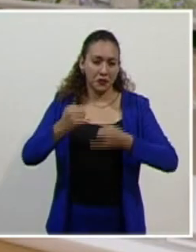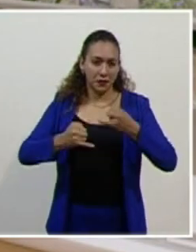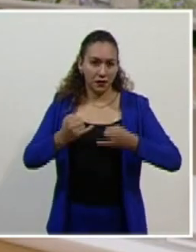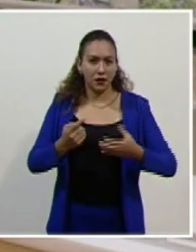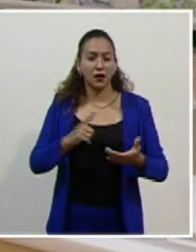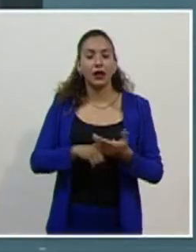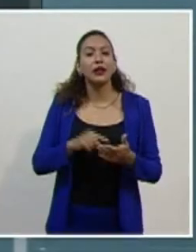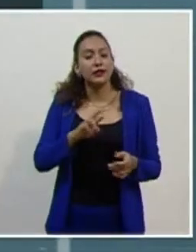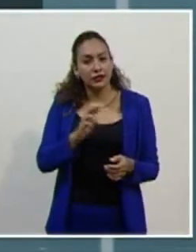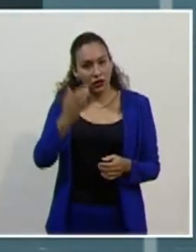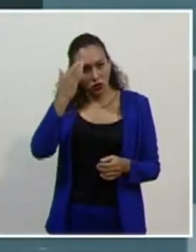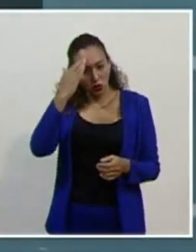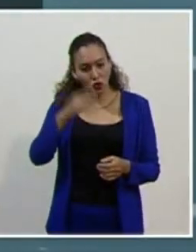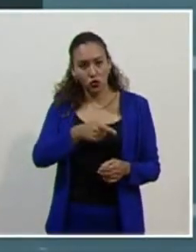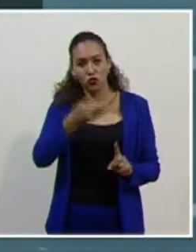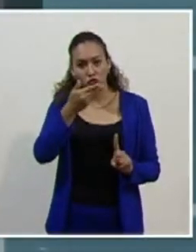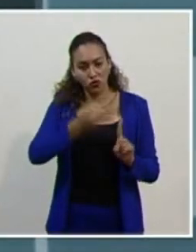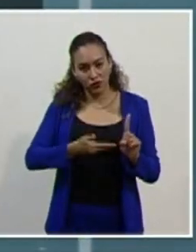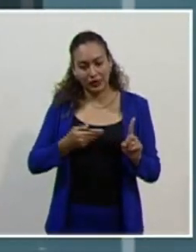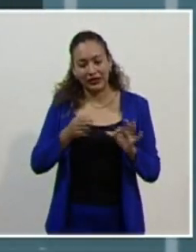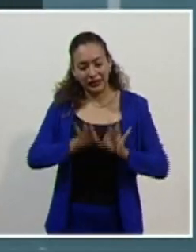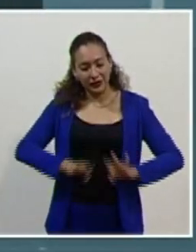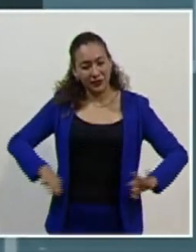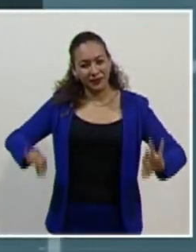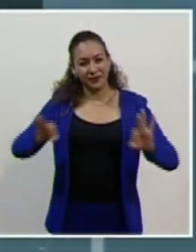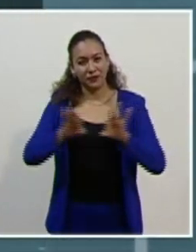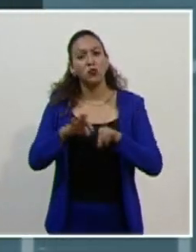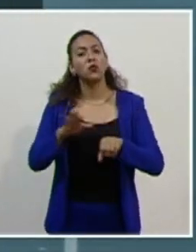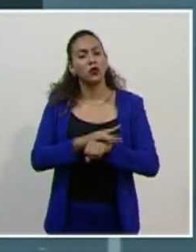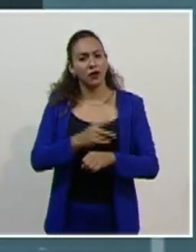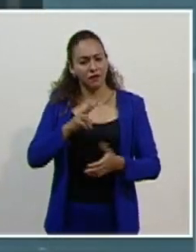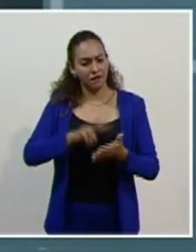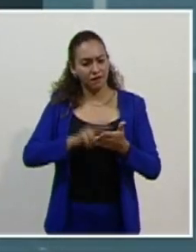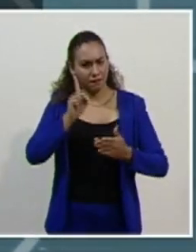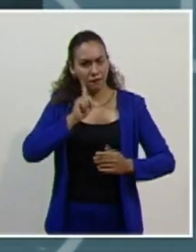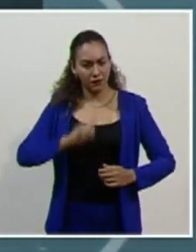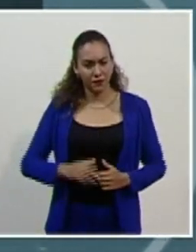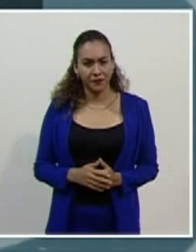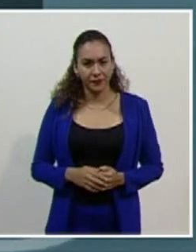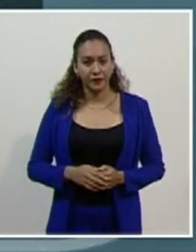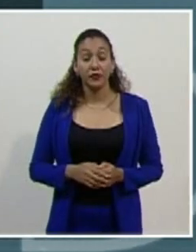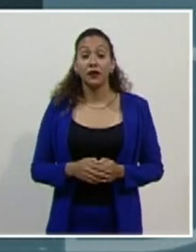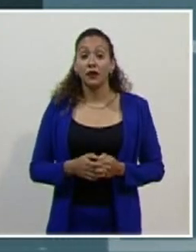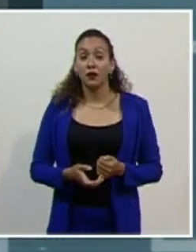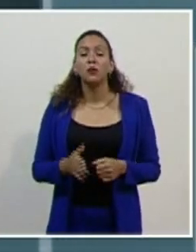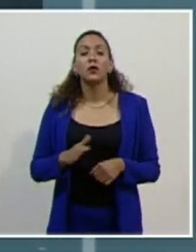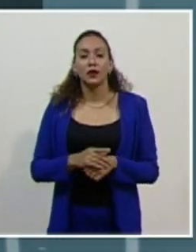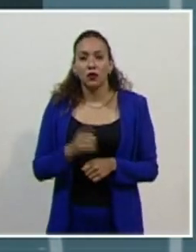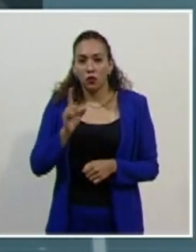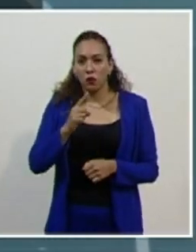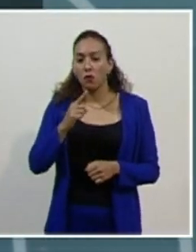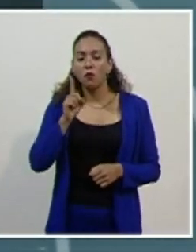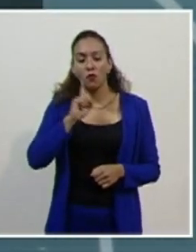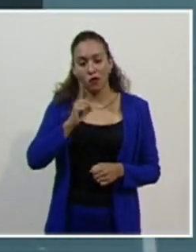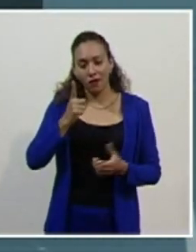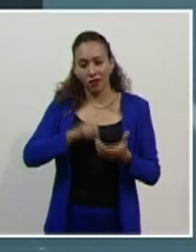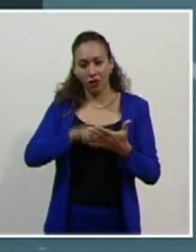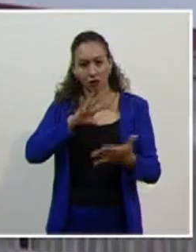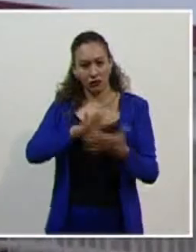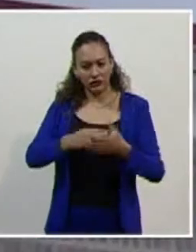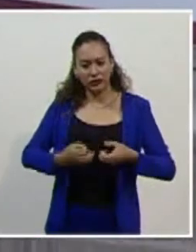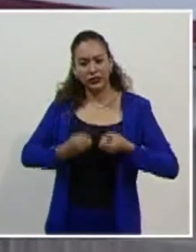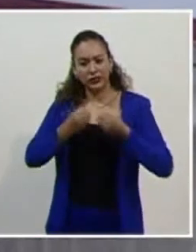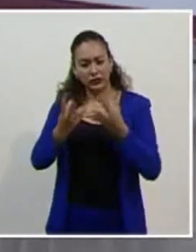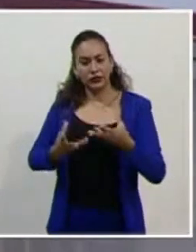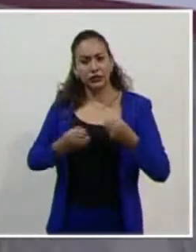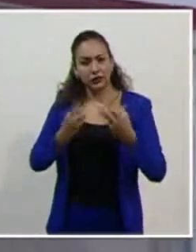de reconocimiento de su ciudadanía y dignidad, así como una manera de asegurar que sus voces sean escuchadas en las decisiones